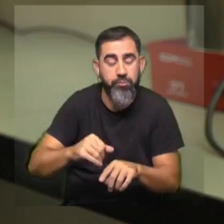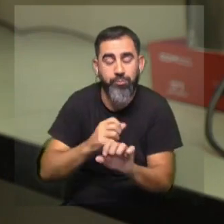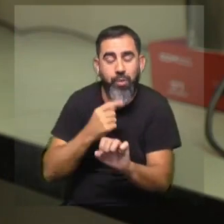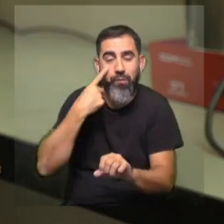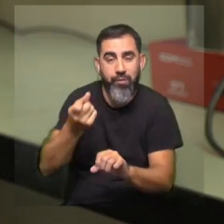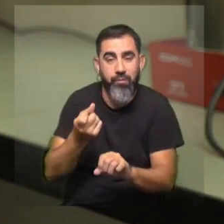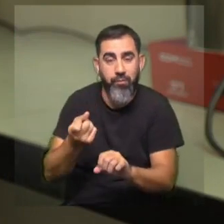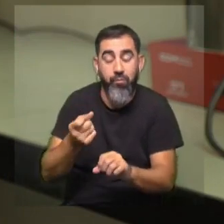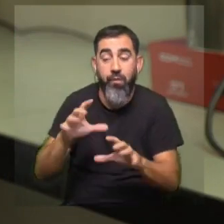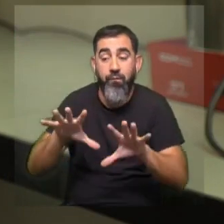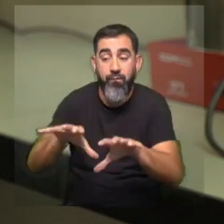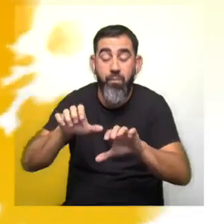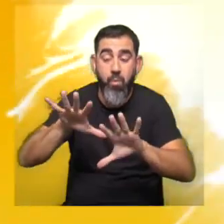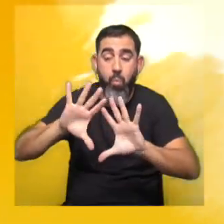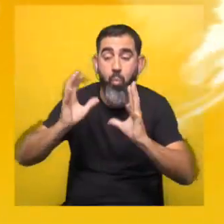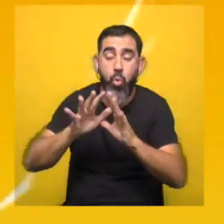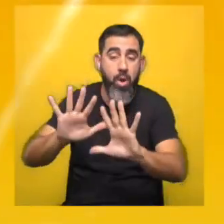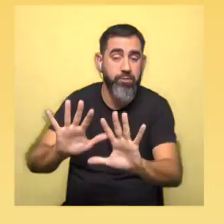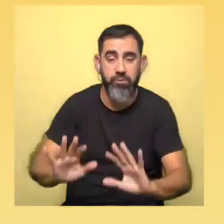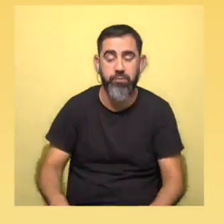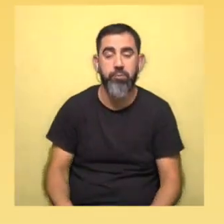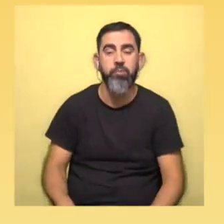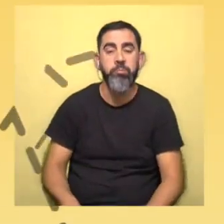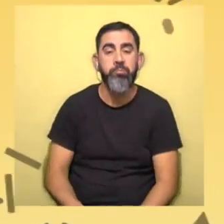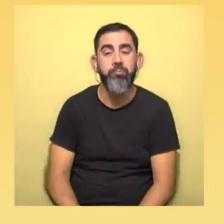porque vivimos en un mundo reactivo.